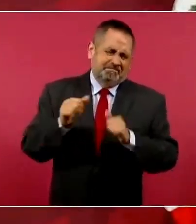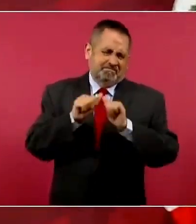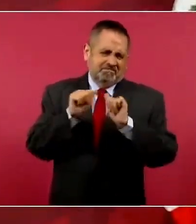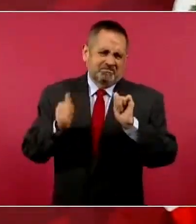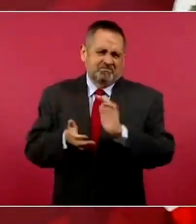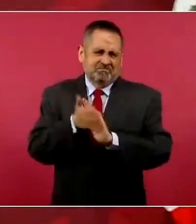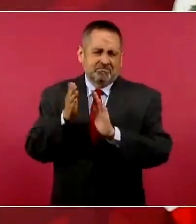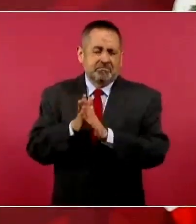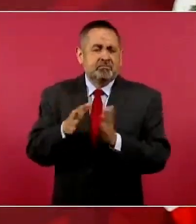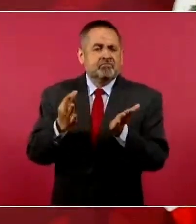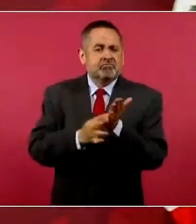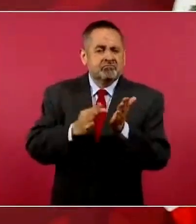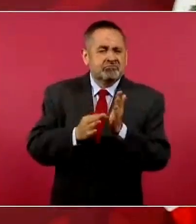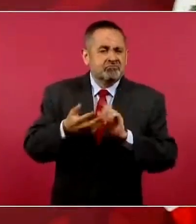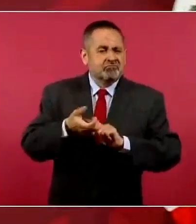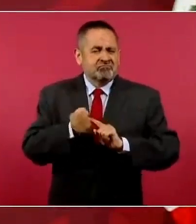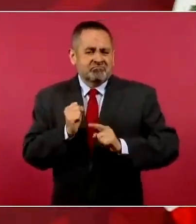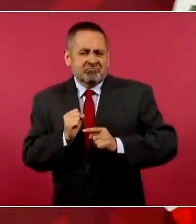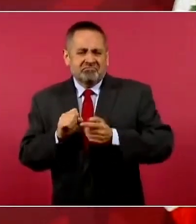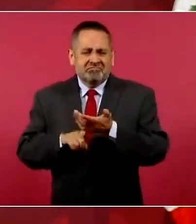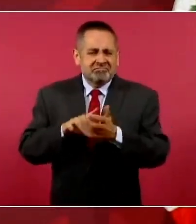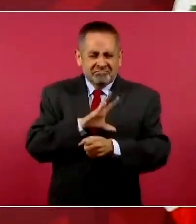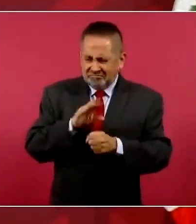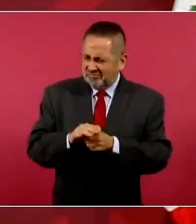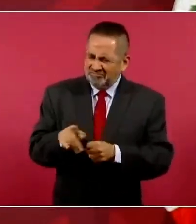los fierreros,